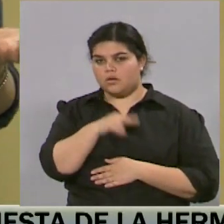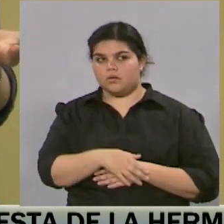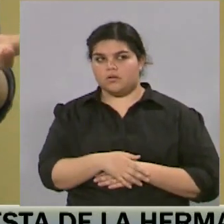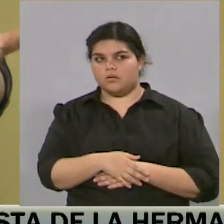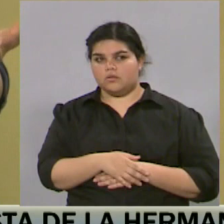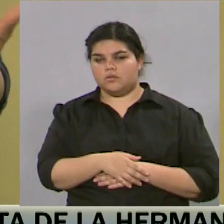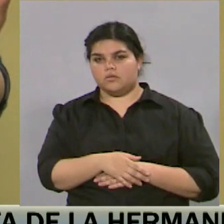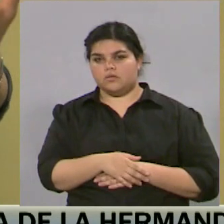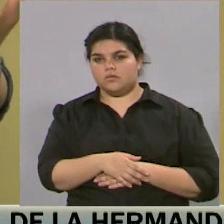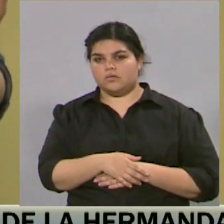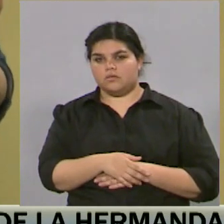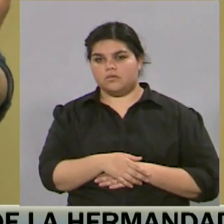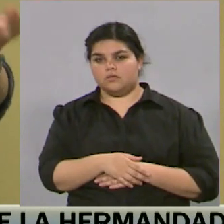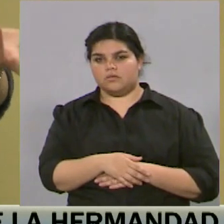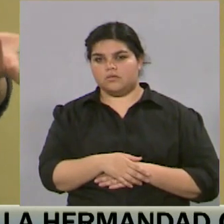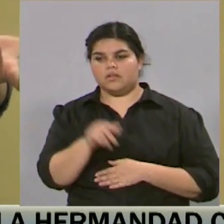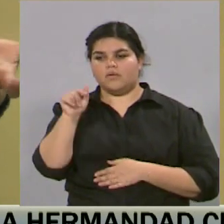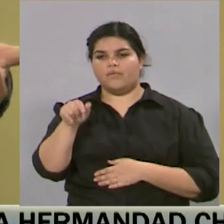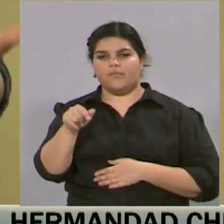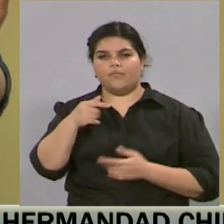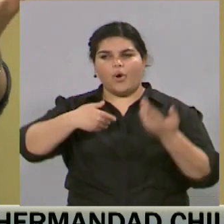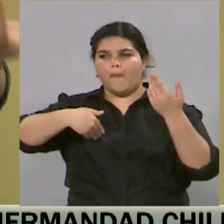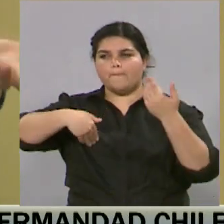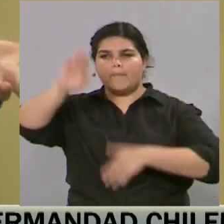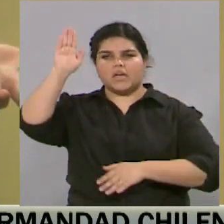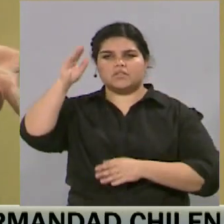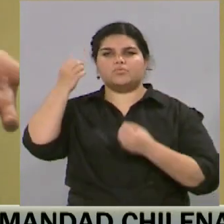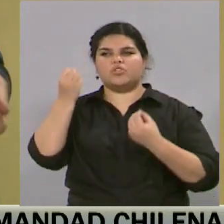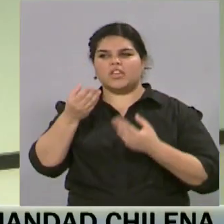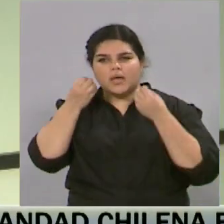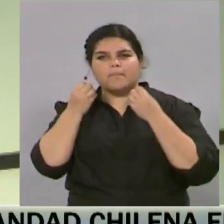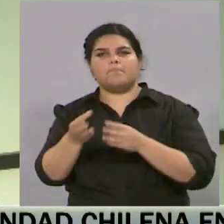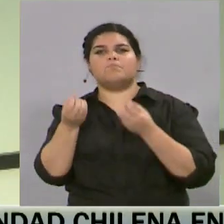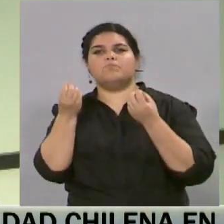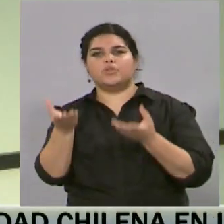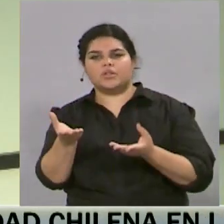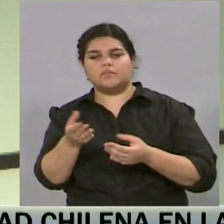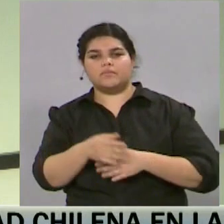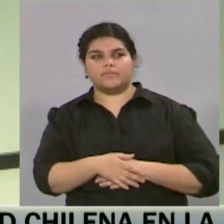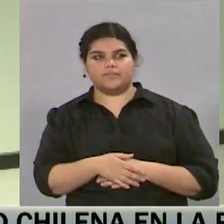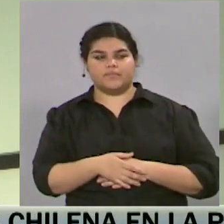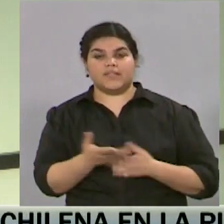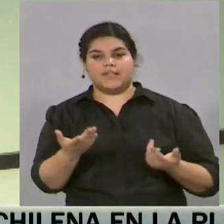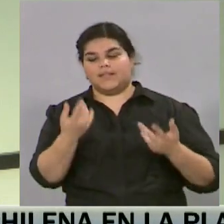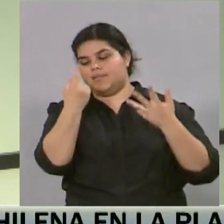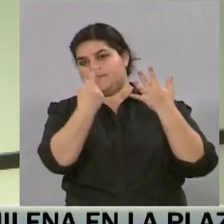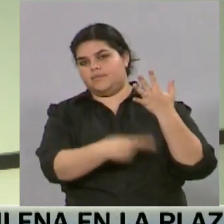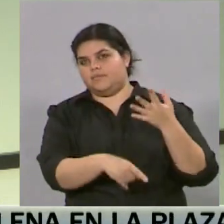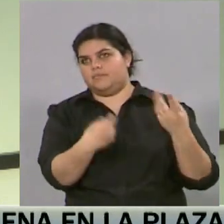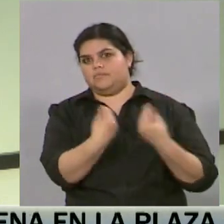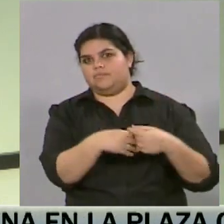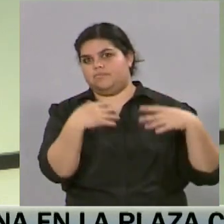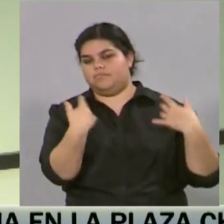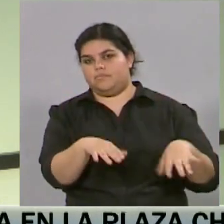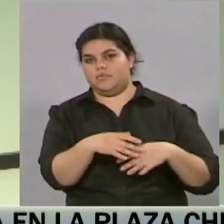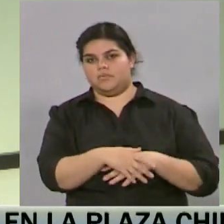con casos, ¿qué es lo que más has visto, digamos? ¿Por qué se genera? En realidad me ha tocado ver varias cosas, pero tuvimos uno